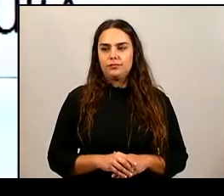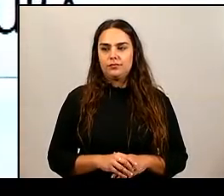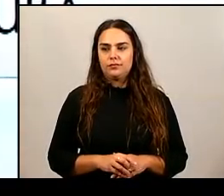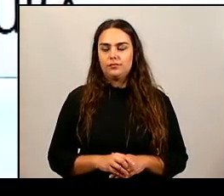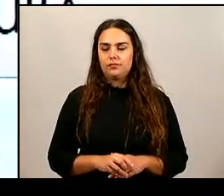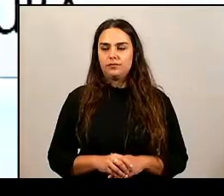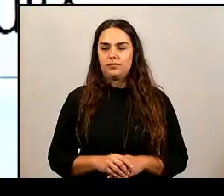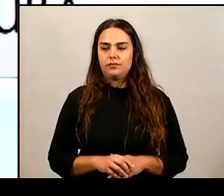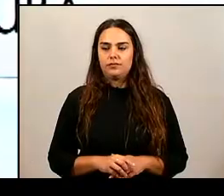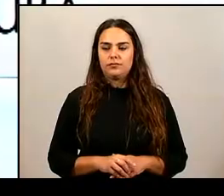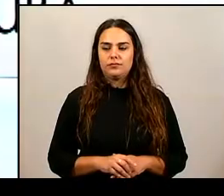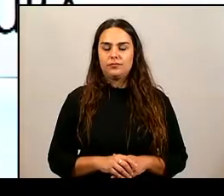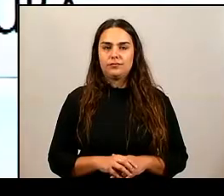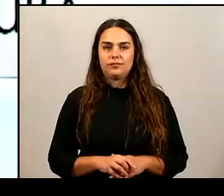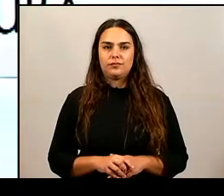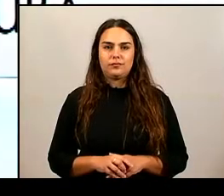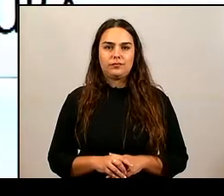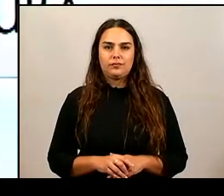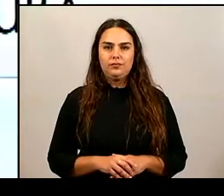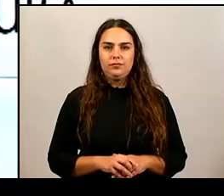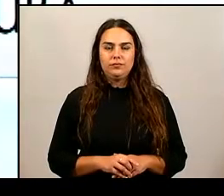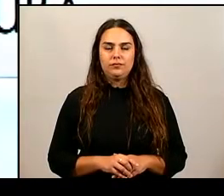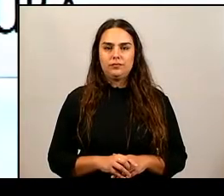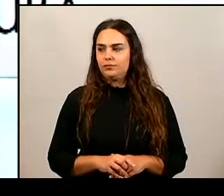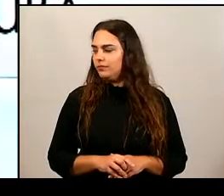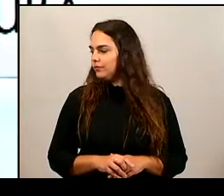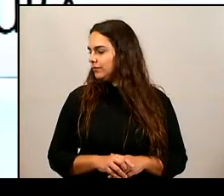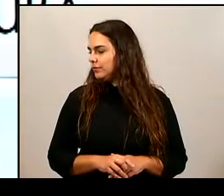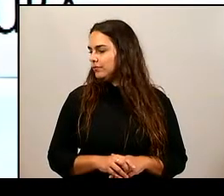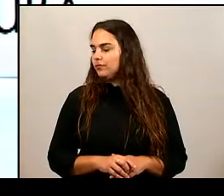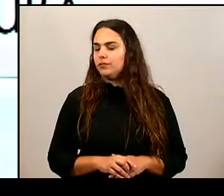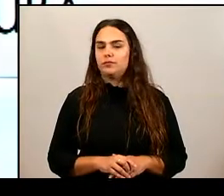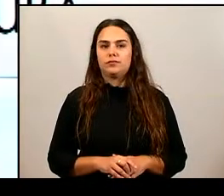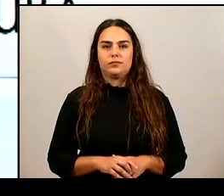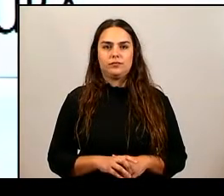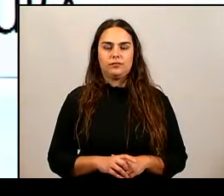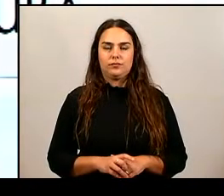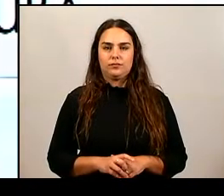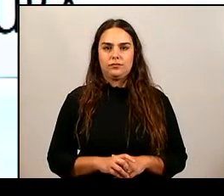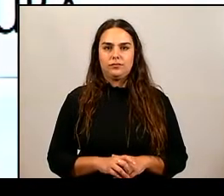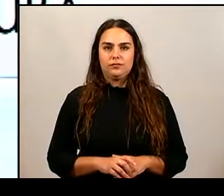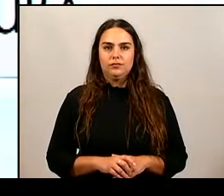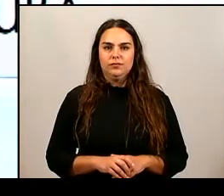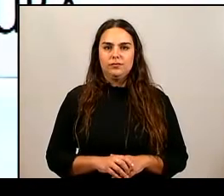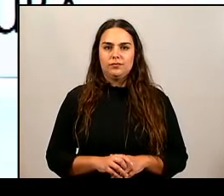¿Sí? ¿Lo tenemos? Pues venga, estoy con vosotros.